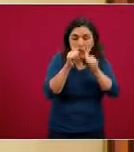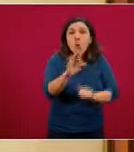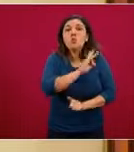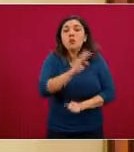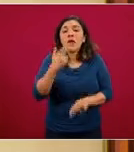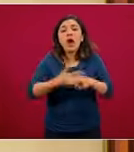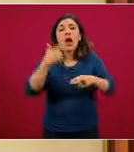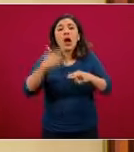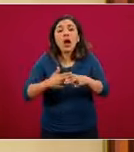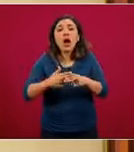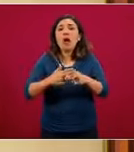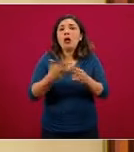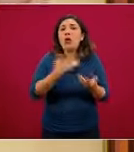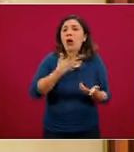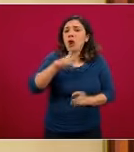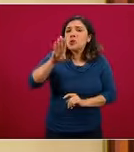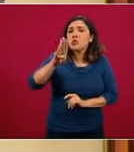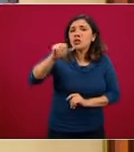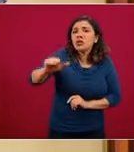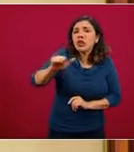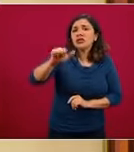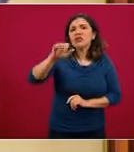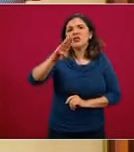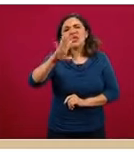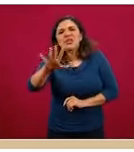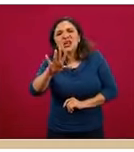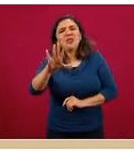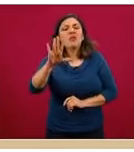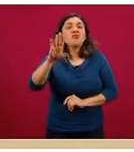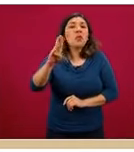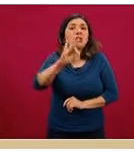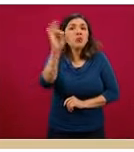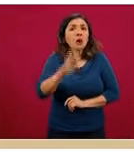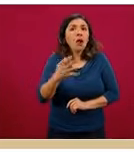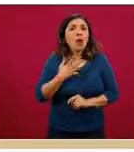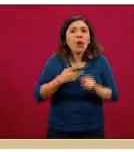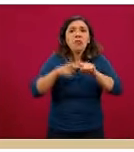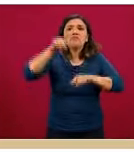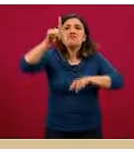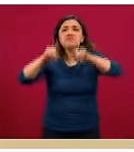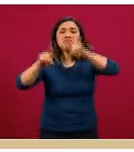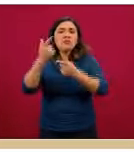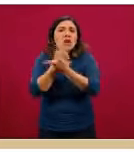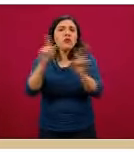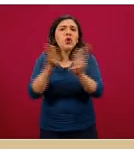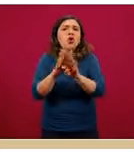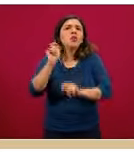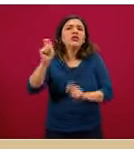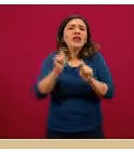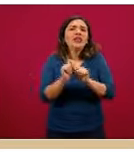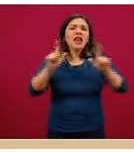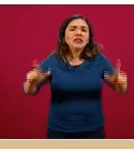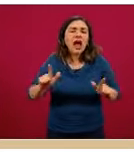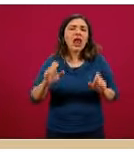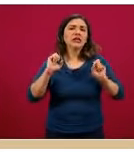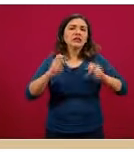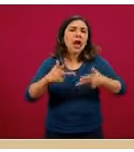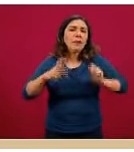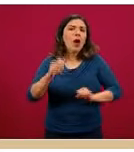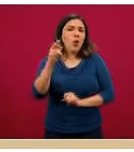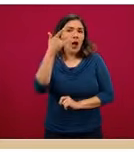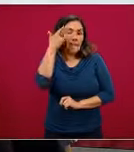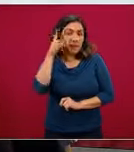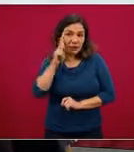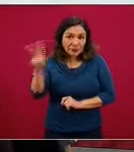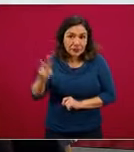hasta disponibilidades del 96, 95, 90%, como en los casos de Tlaxcala, de Chiapas y de Campeche. Veamos